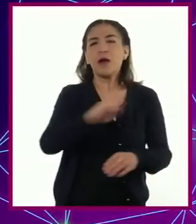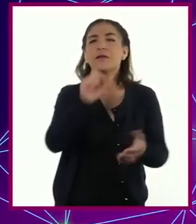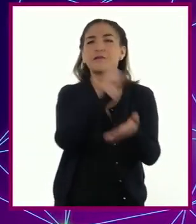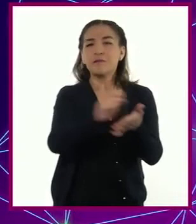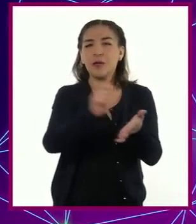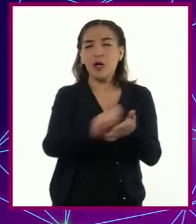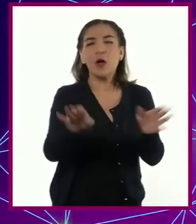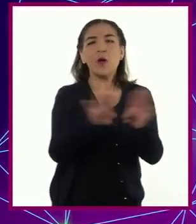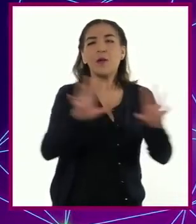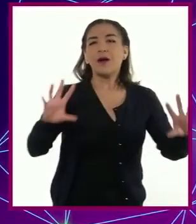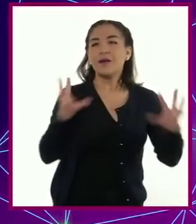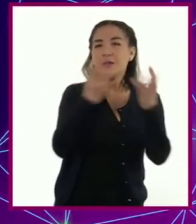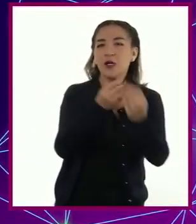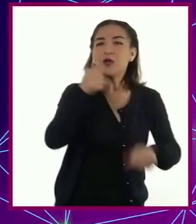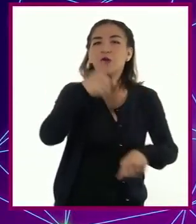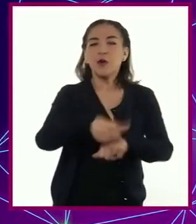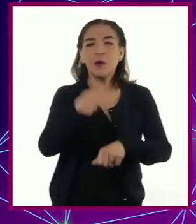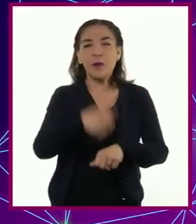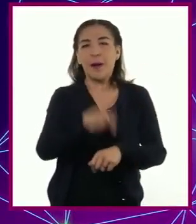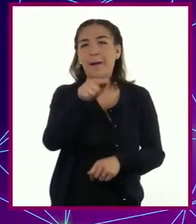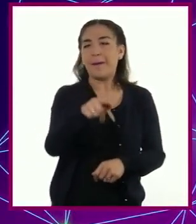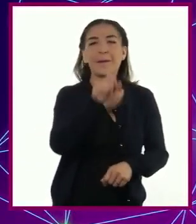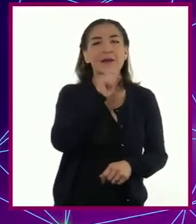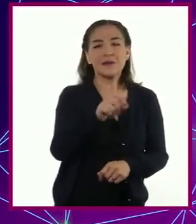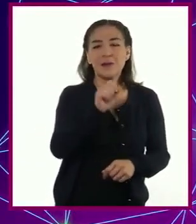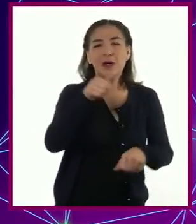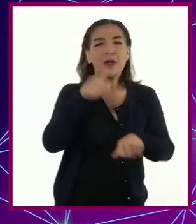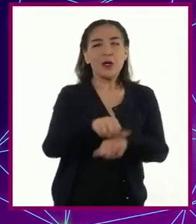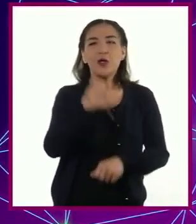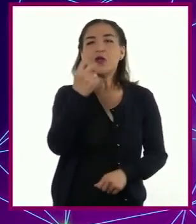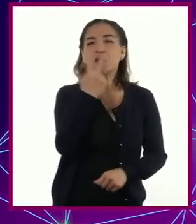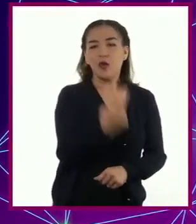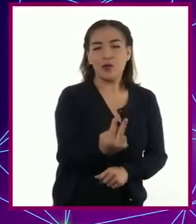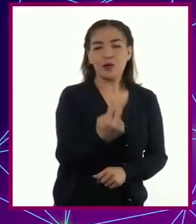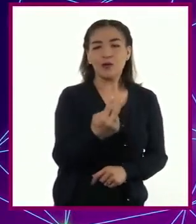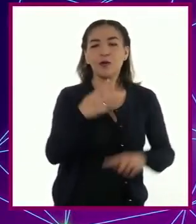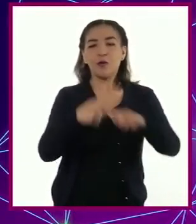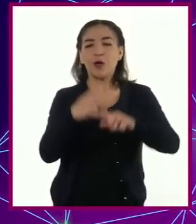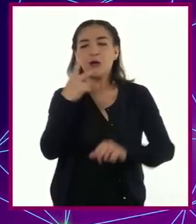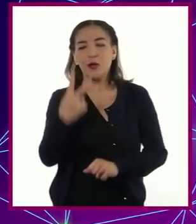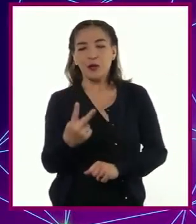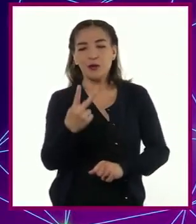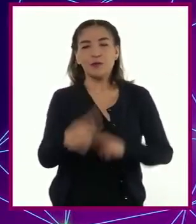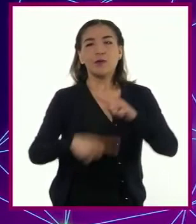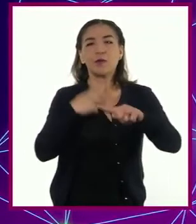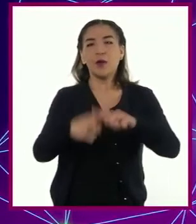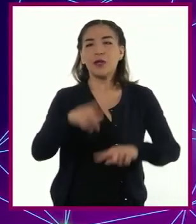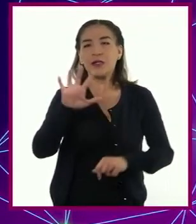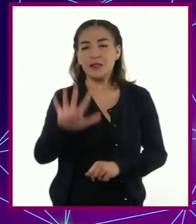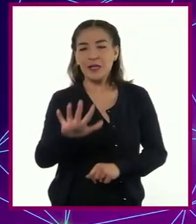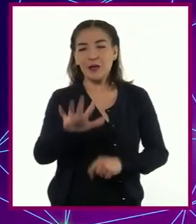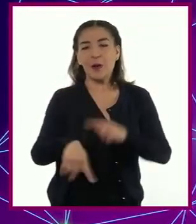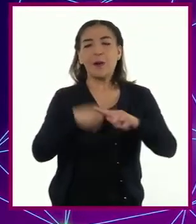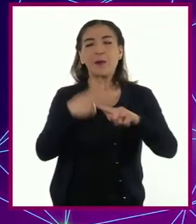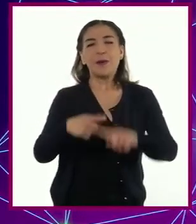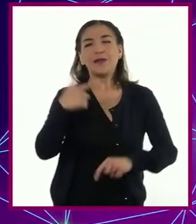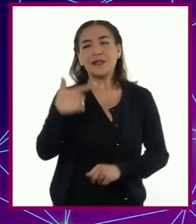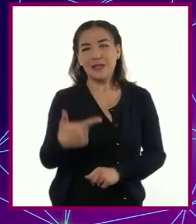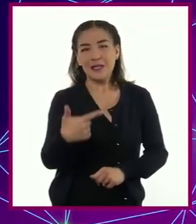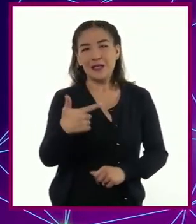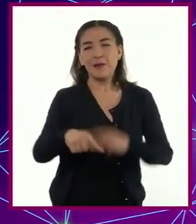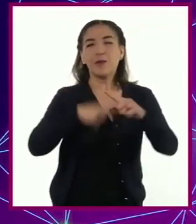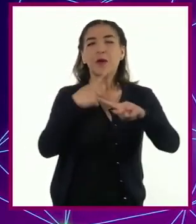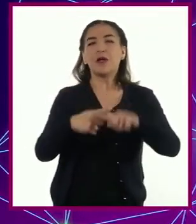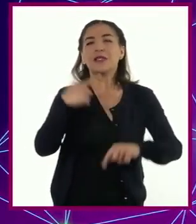el producto de sus factores primos. 2 por 2 por 5 por